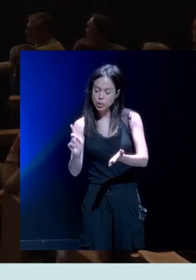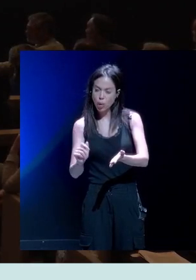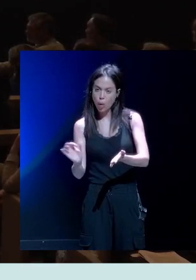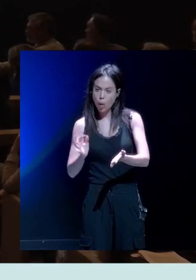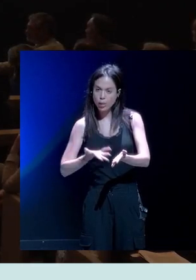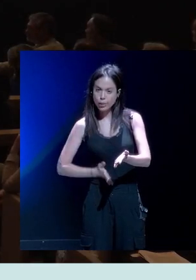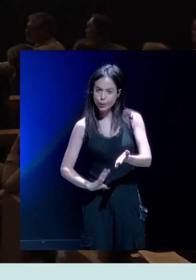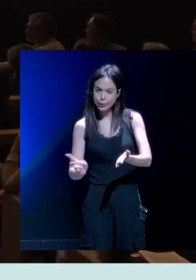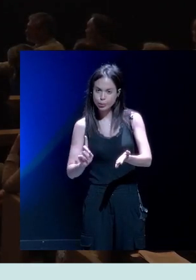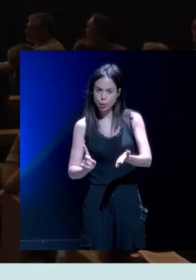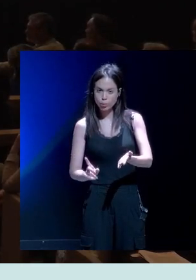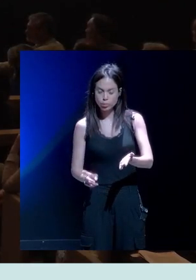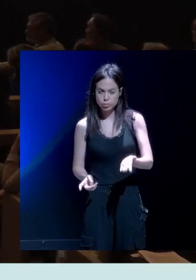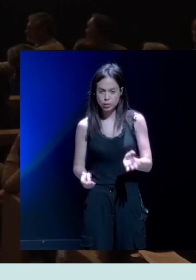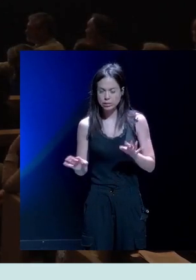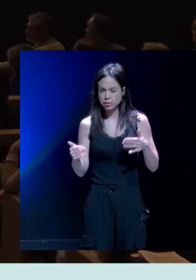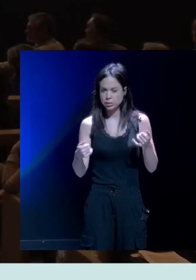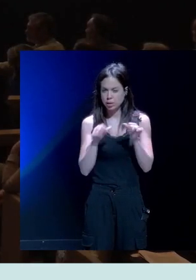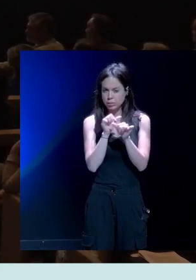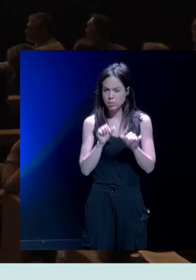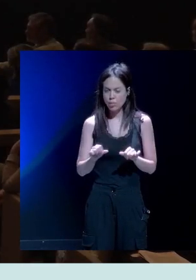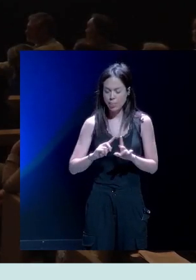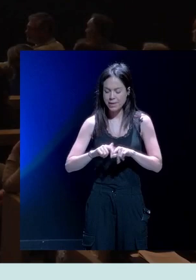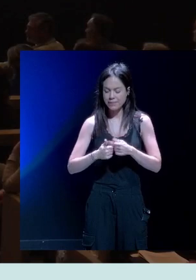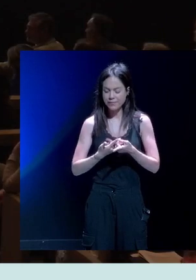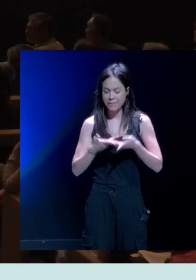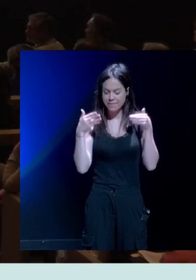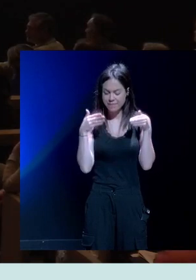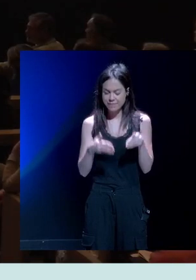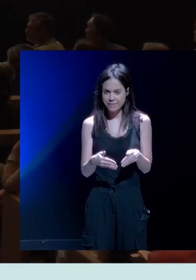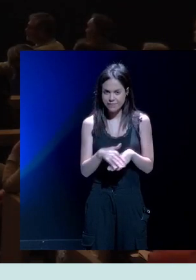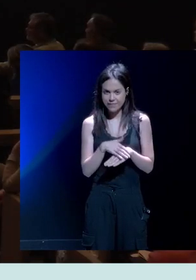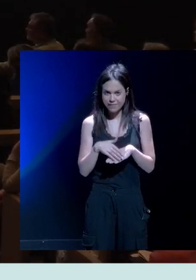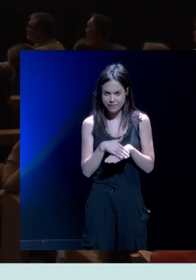hijos. Entonces, este modelo familiarista